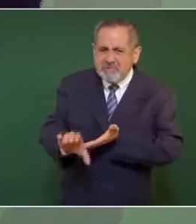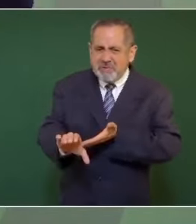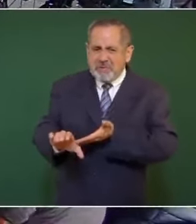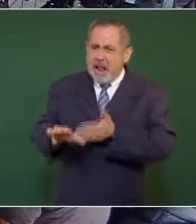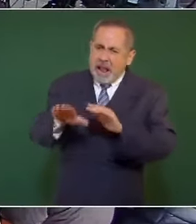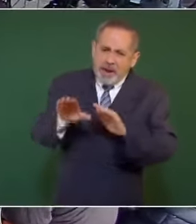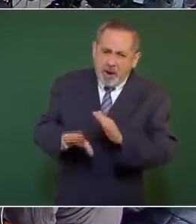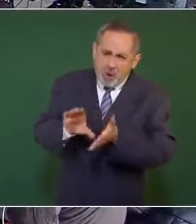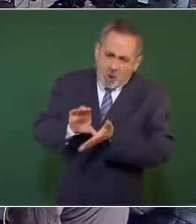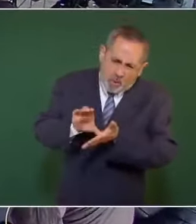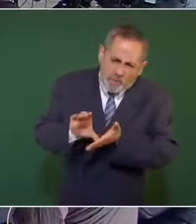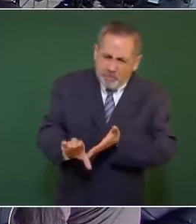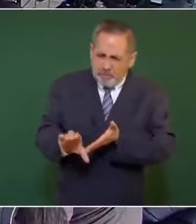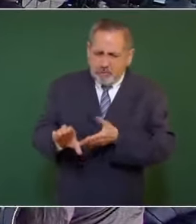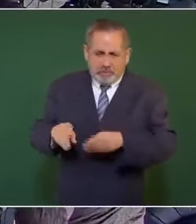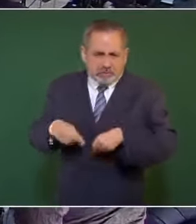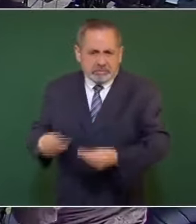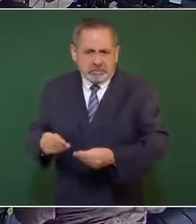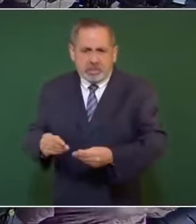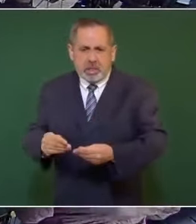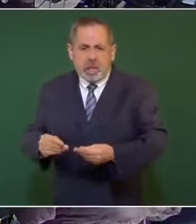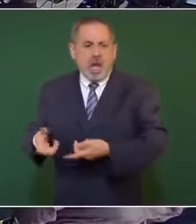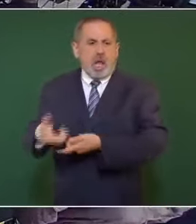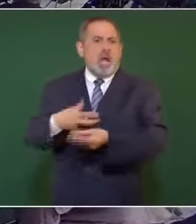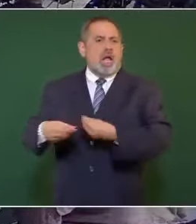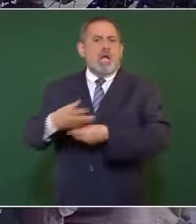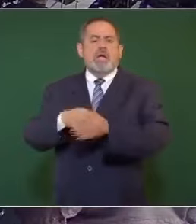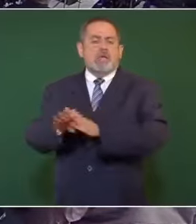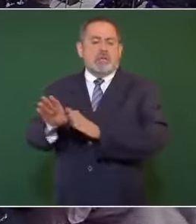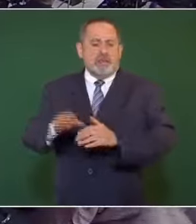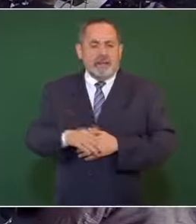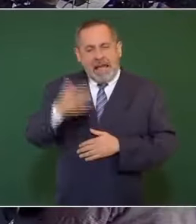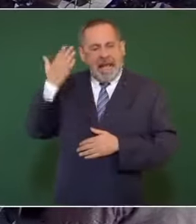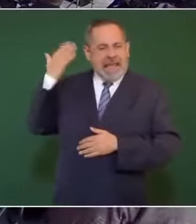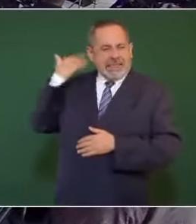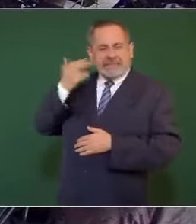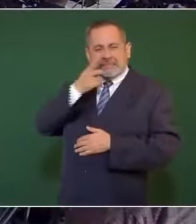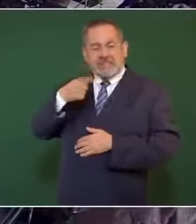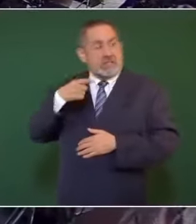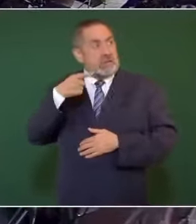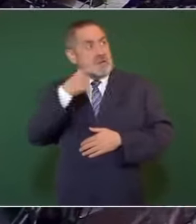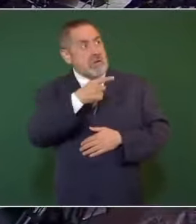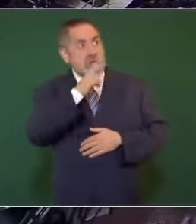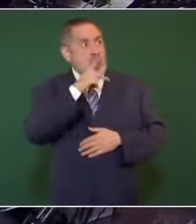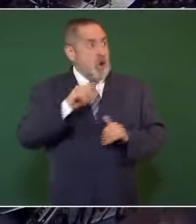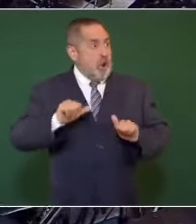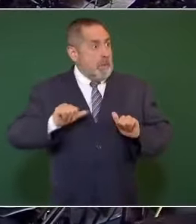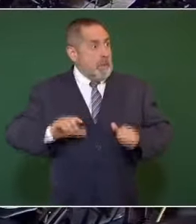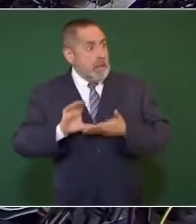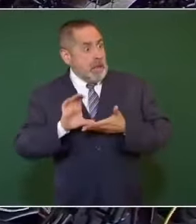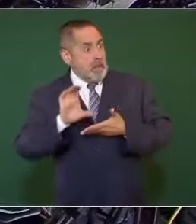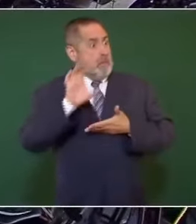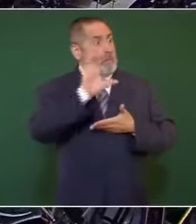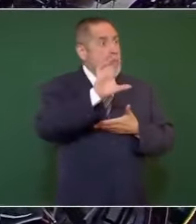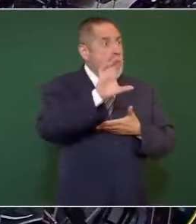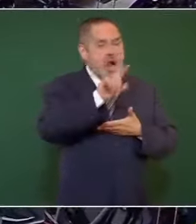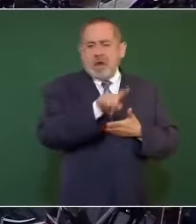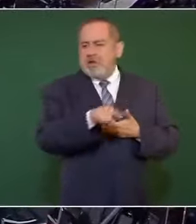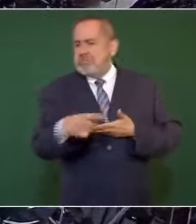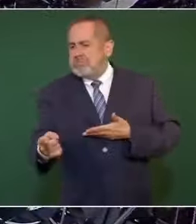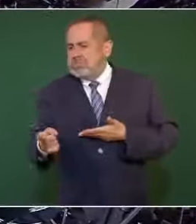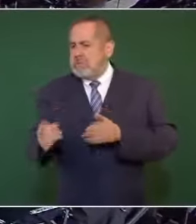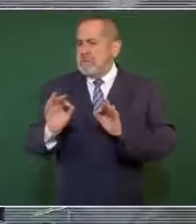porque antes se engañaban de que si le iba bien al de arriba, le iría bien al de abajo. Si llovía